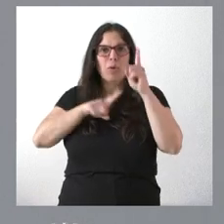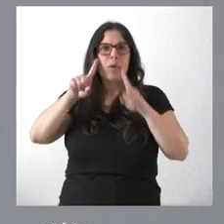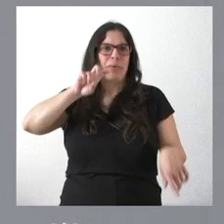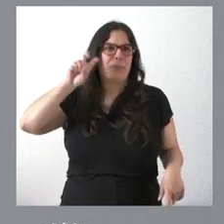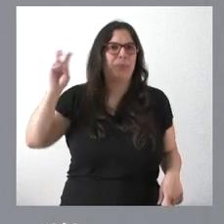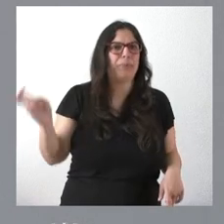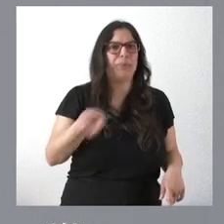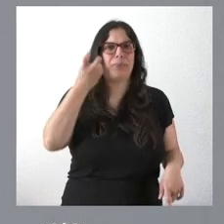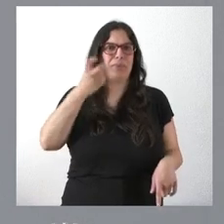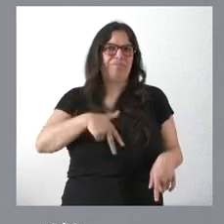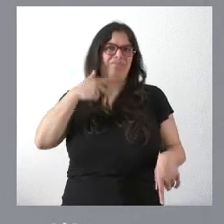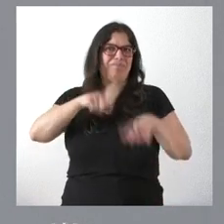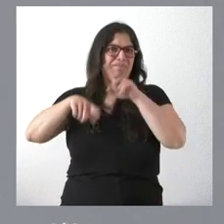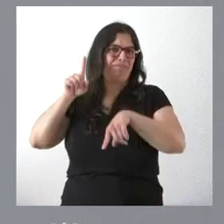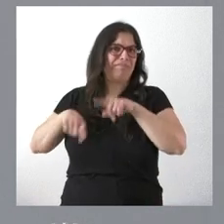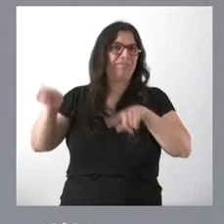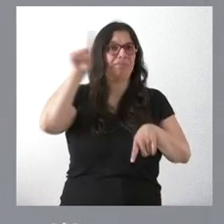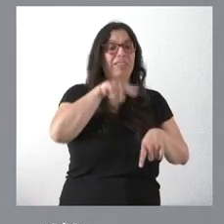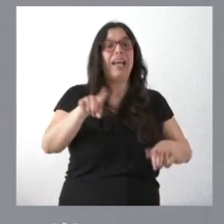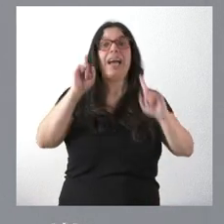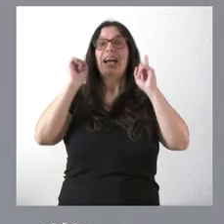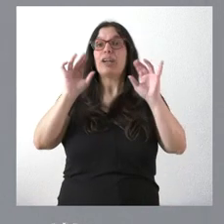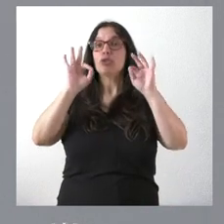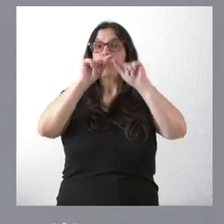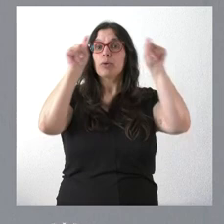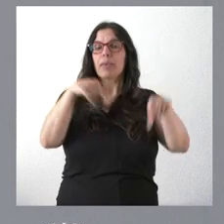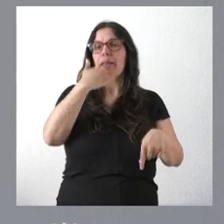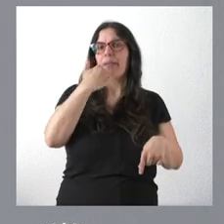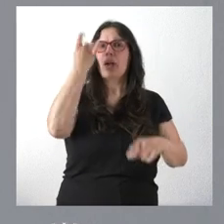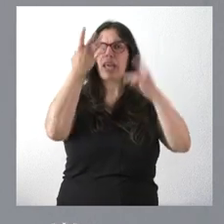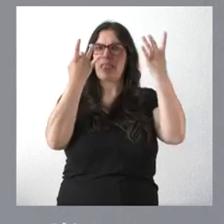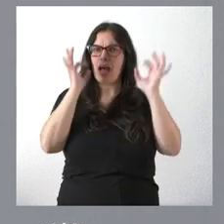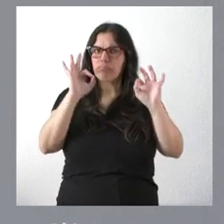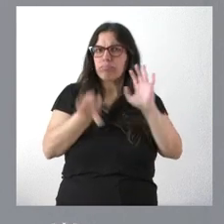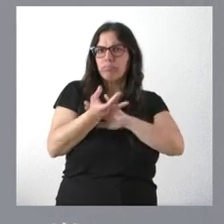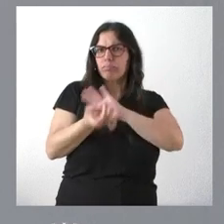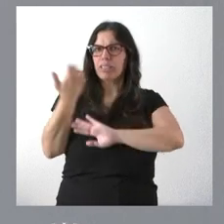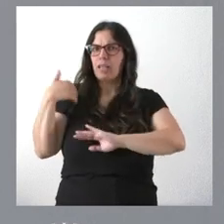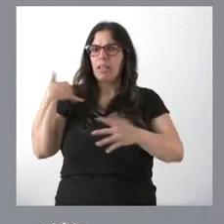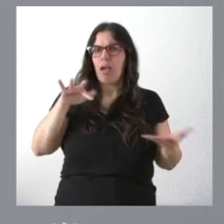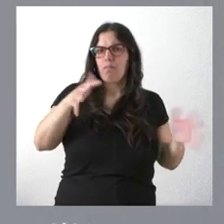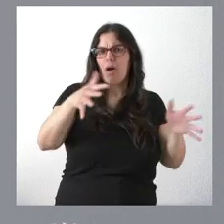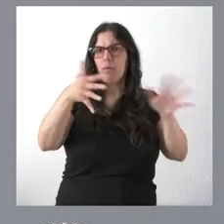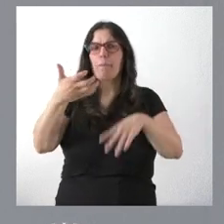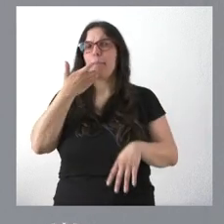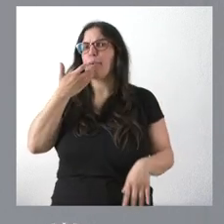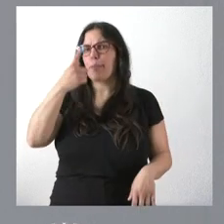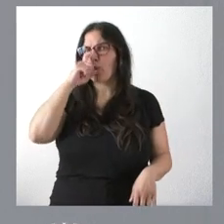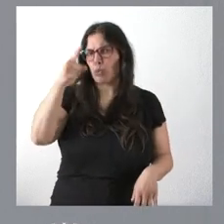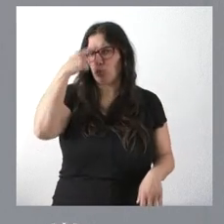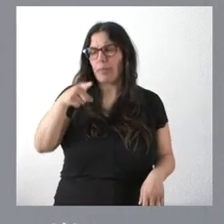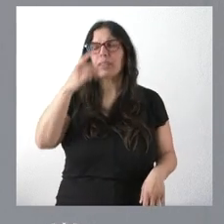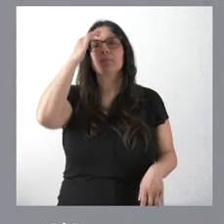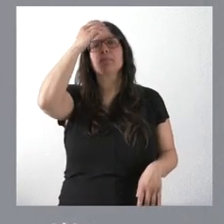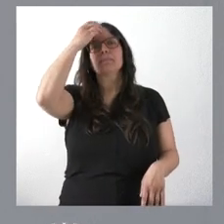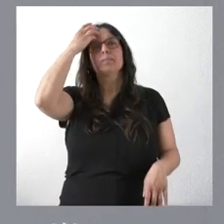en muchas de ellas. Y en el caso concreto de Zamora sí que tenemos bastantes iniciativas en marcha, como usted sabe. Yo quiero aquí recordarle tanto todo lo que